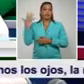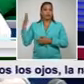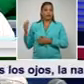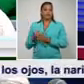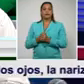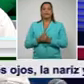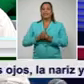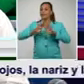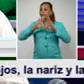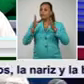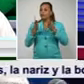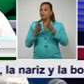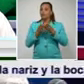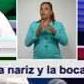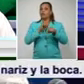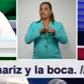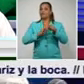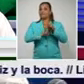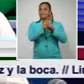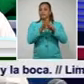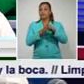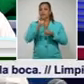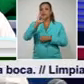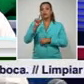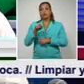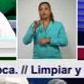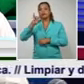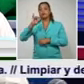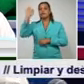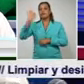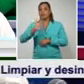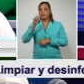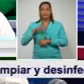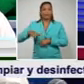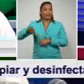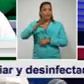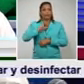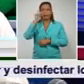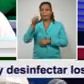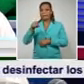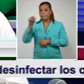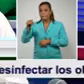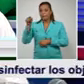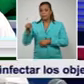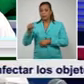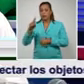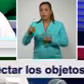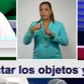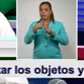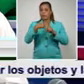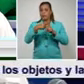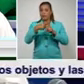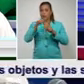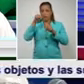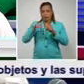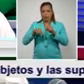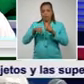la pandemia, el 6,6% de todas las personas que se han diagnosticado en Cuba con